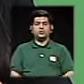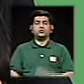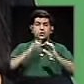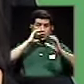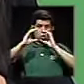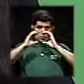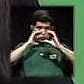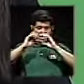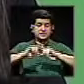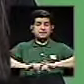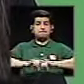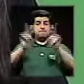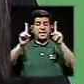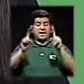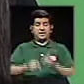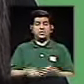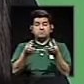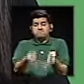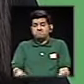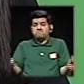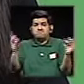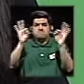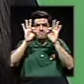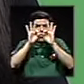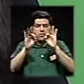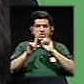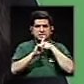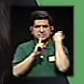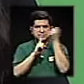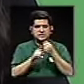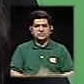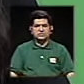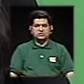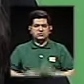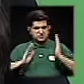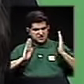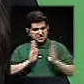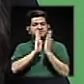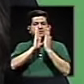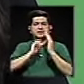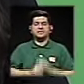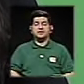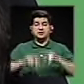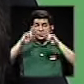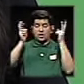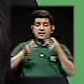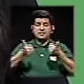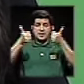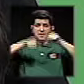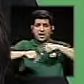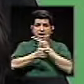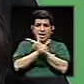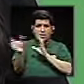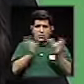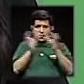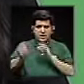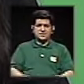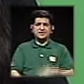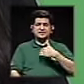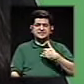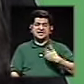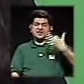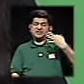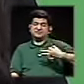comunicaciones pero algo sumamente importante es el asunto de la resistencia si bien es cierto el tema de los tratados de Libre con comercio viene con una